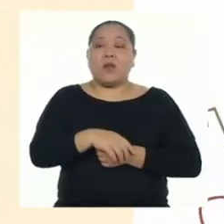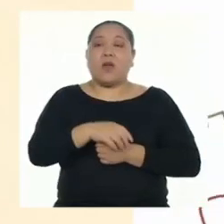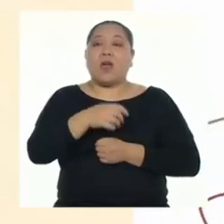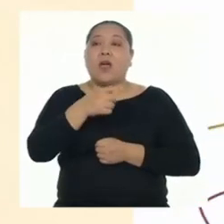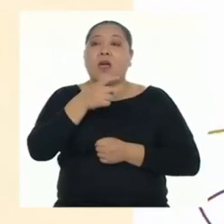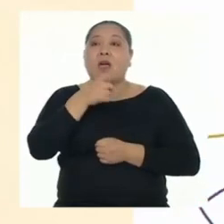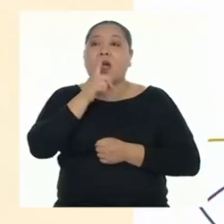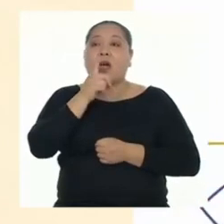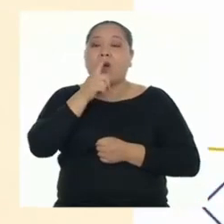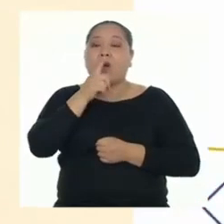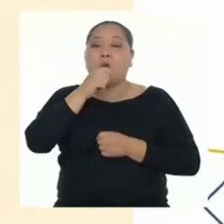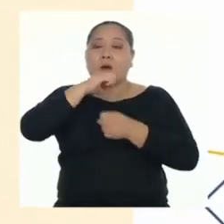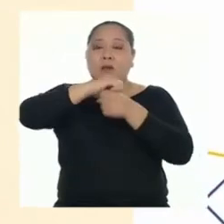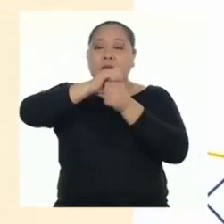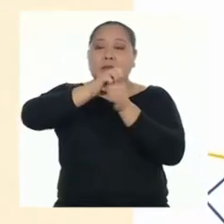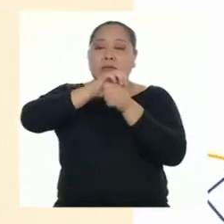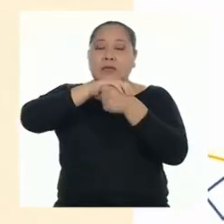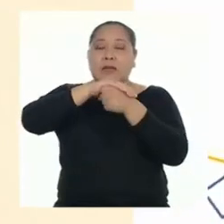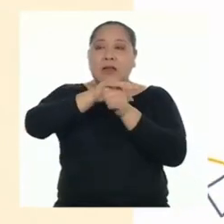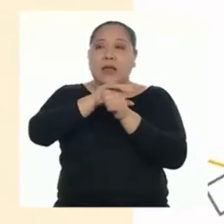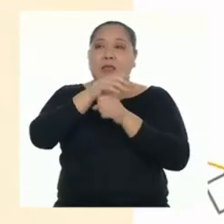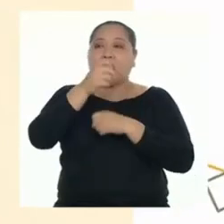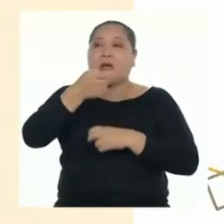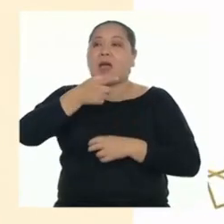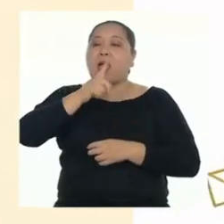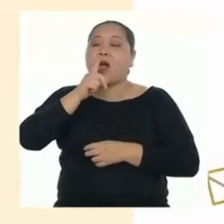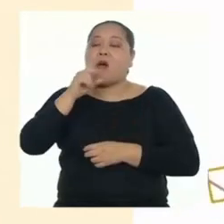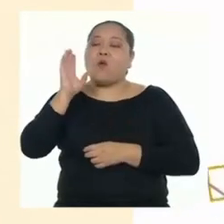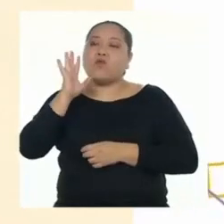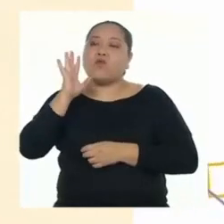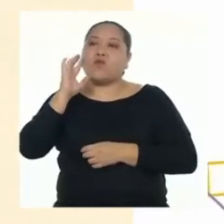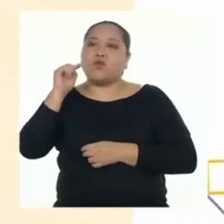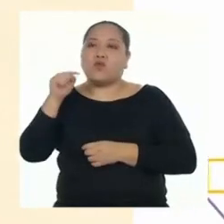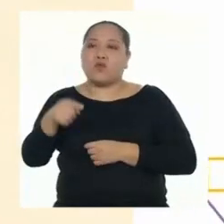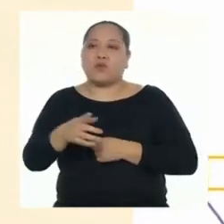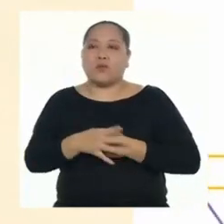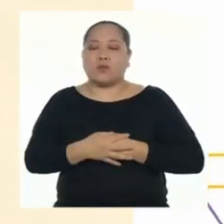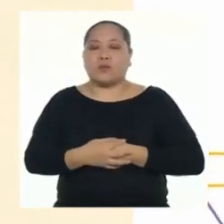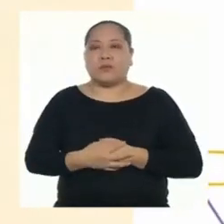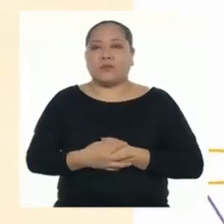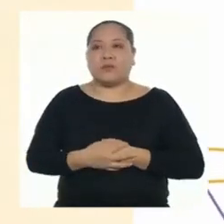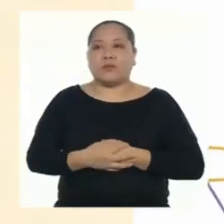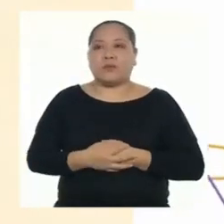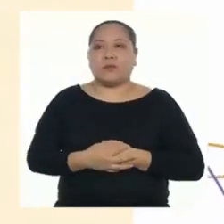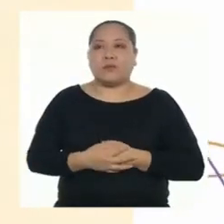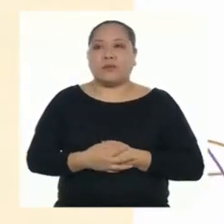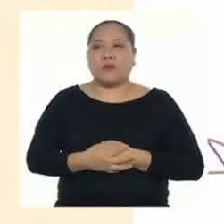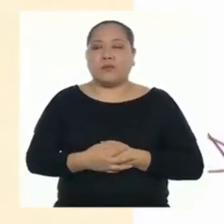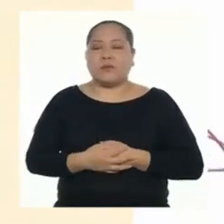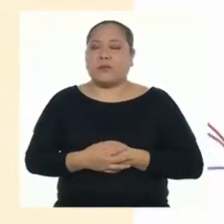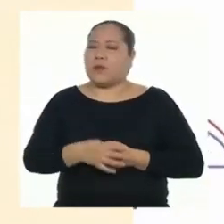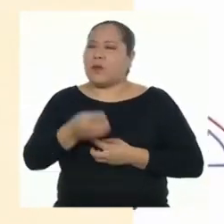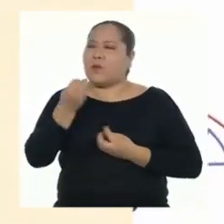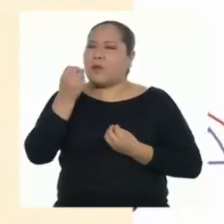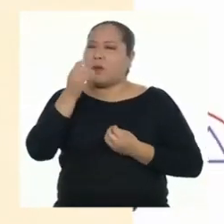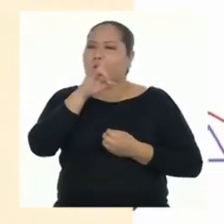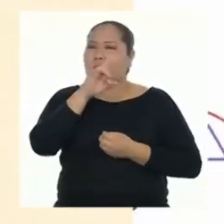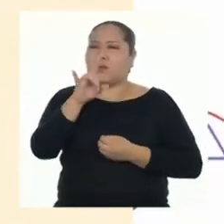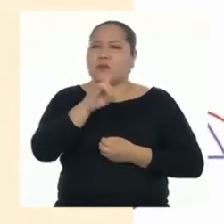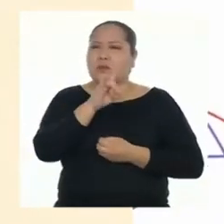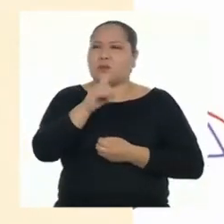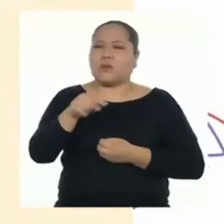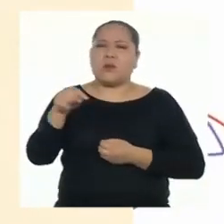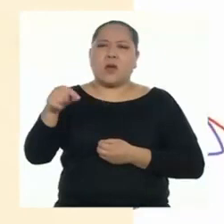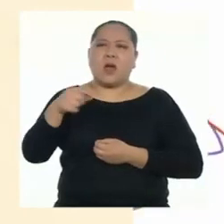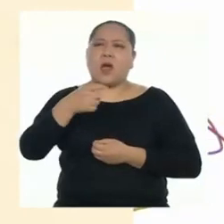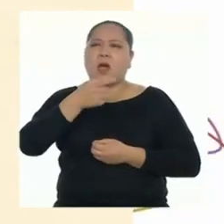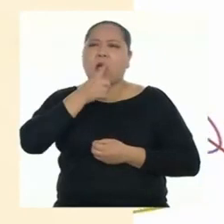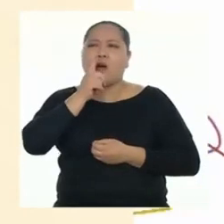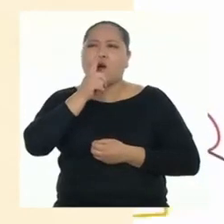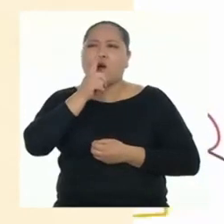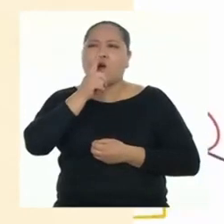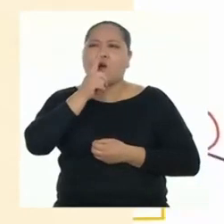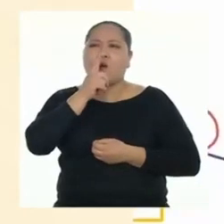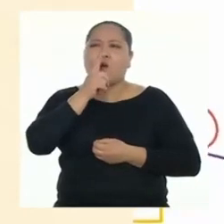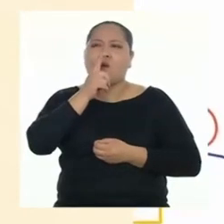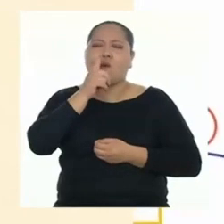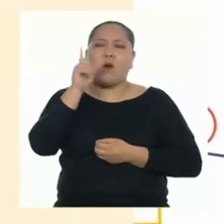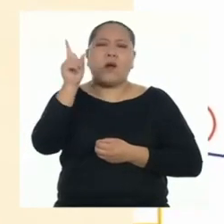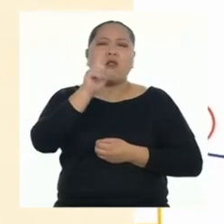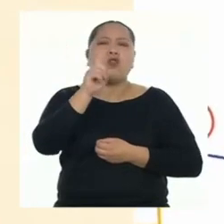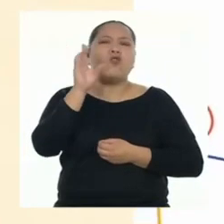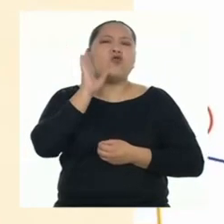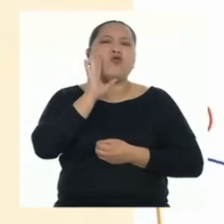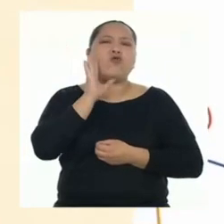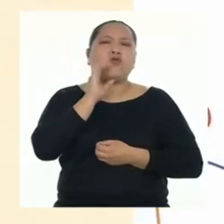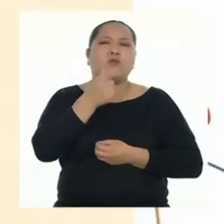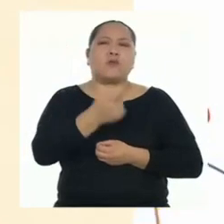agua potable y agua de charco o contaminada. ¿Por qué vas a utilizar agua no contaminada? Porque